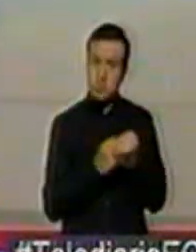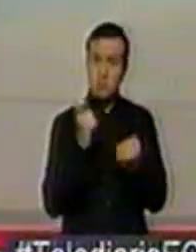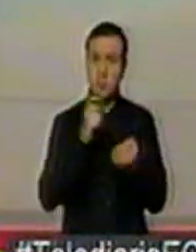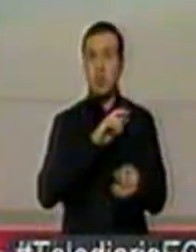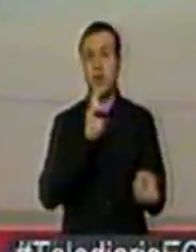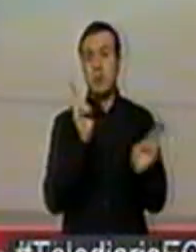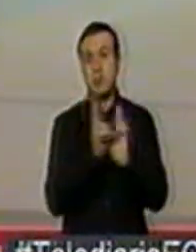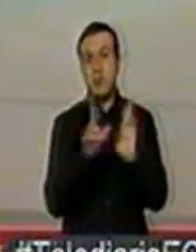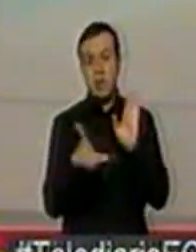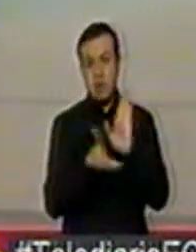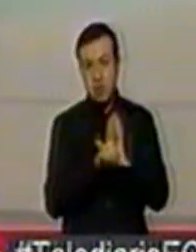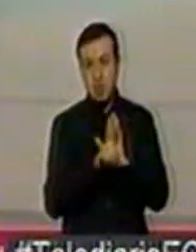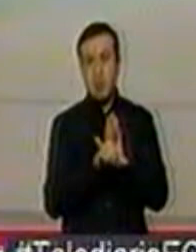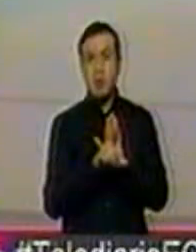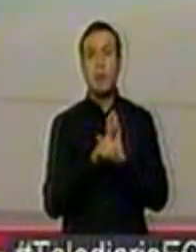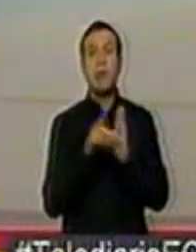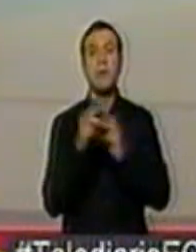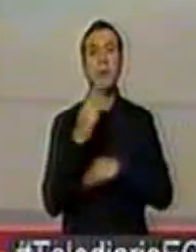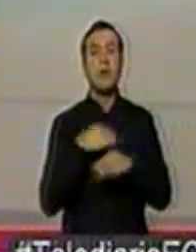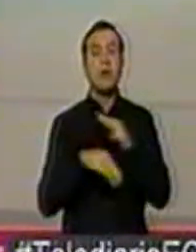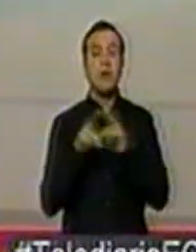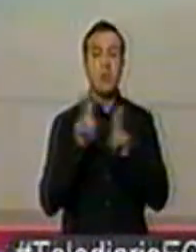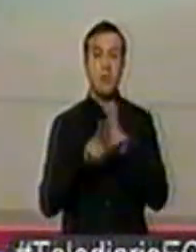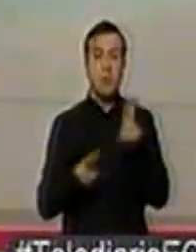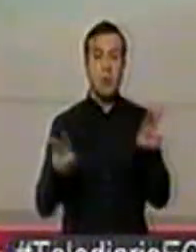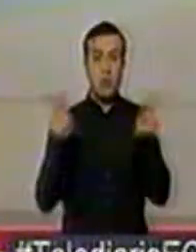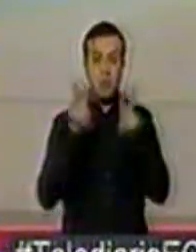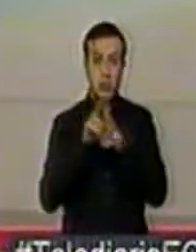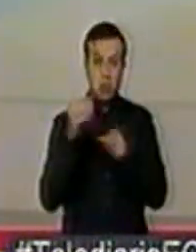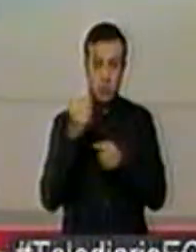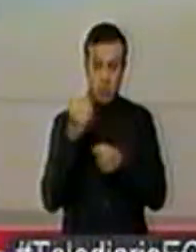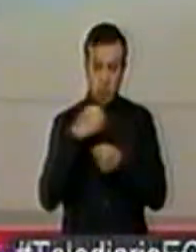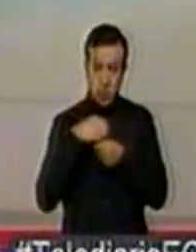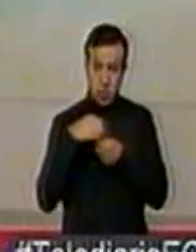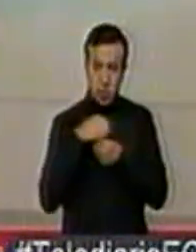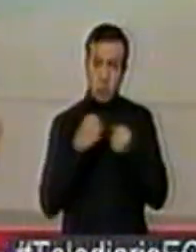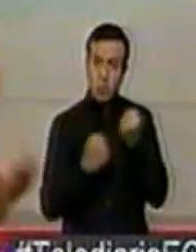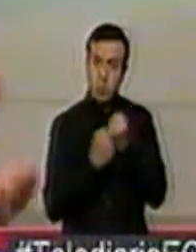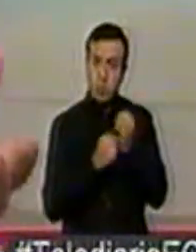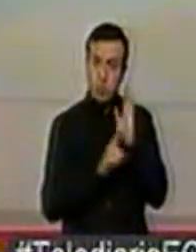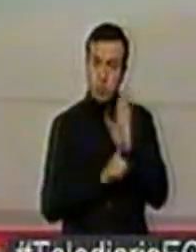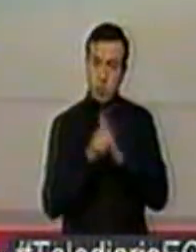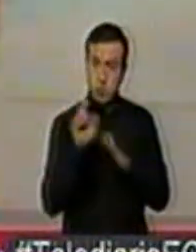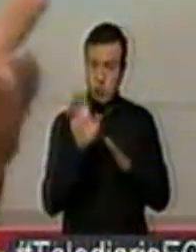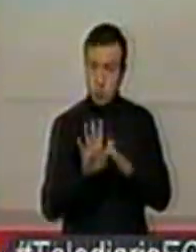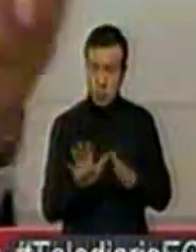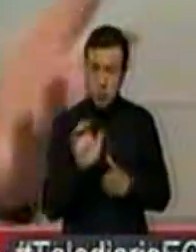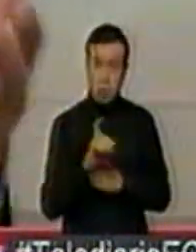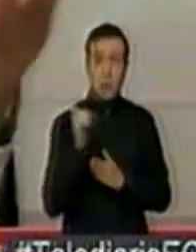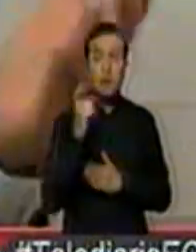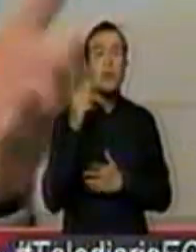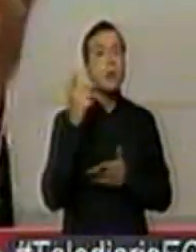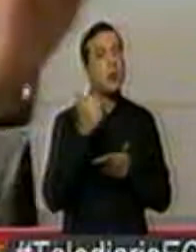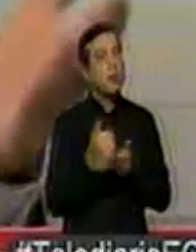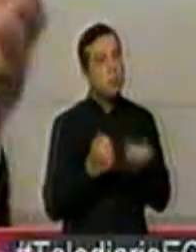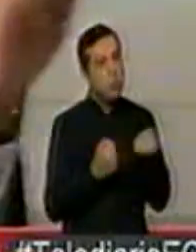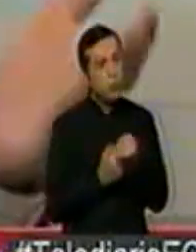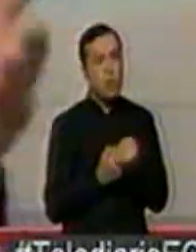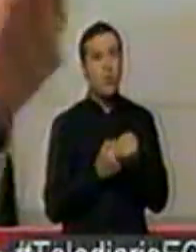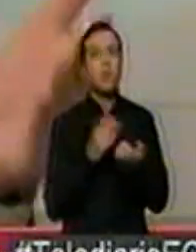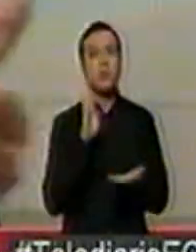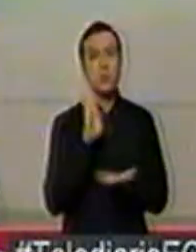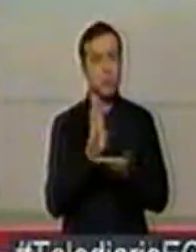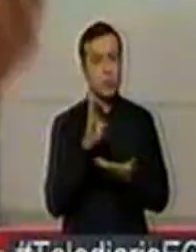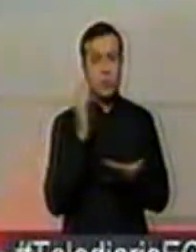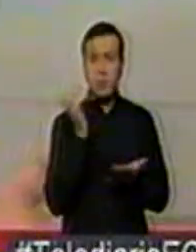reforma a la ley del mercado de valores donde se pueda fondear recursos para el desarrollo nacional hay que salvar el sistema de seguridad social